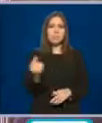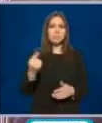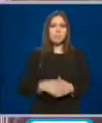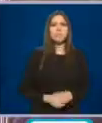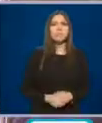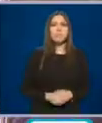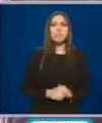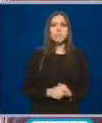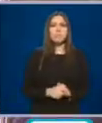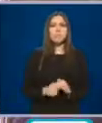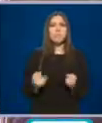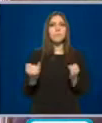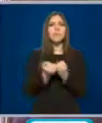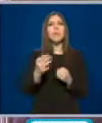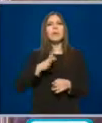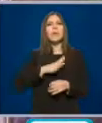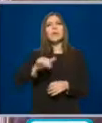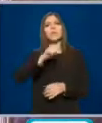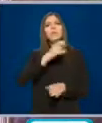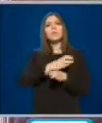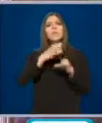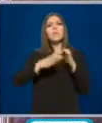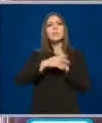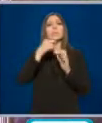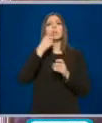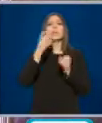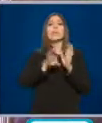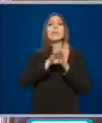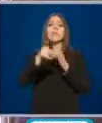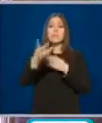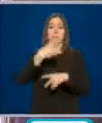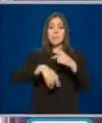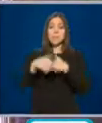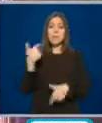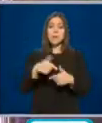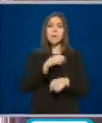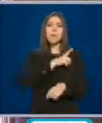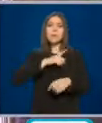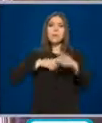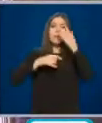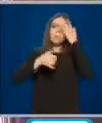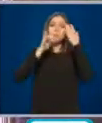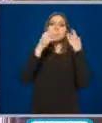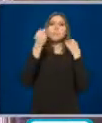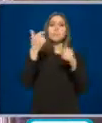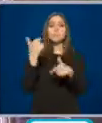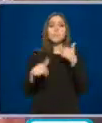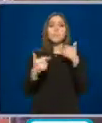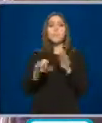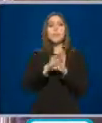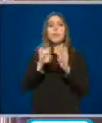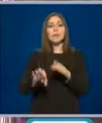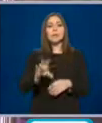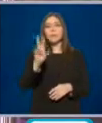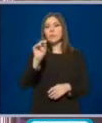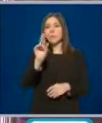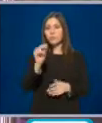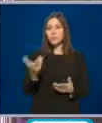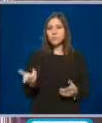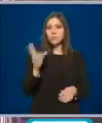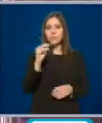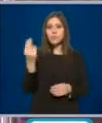también un mito por ahí donde mira, si tú vas a producir leche, lo que tienes que tomar pues es mucha leche, ¿no? No. Si necesito leche, pues